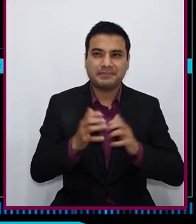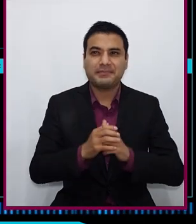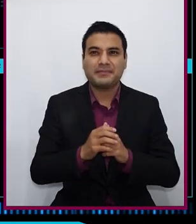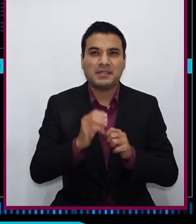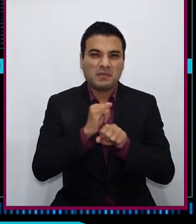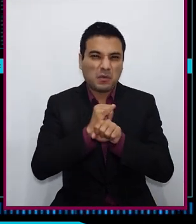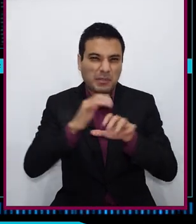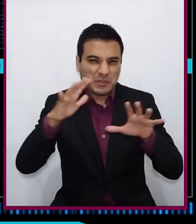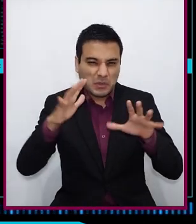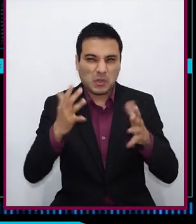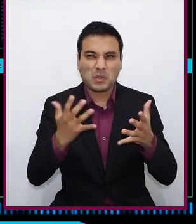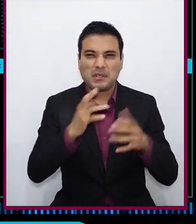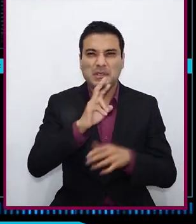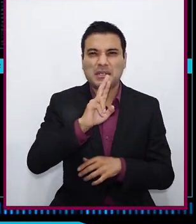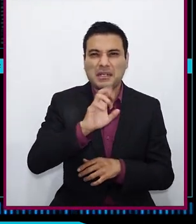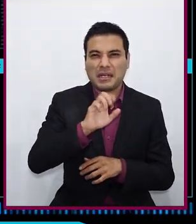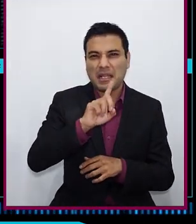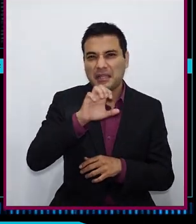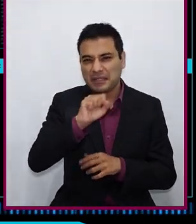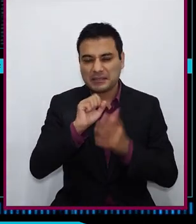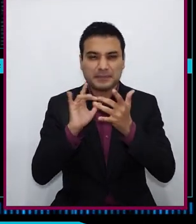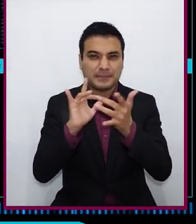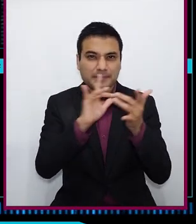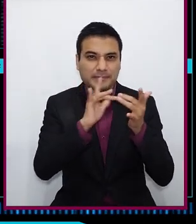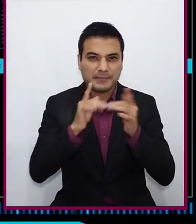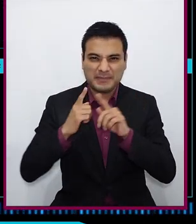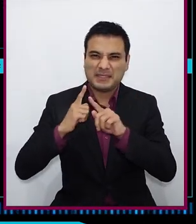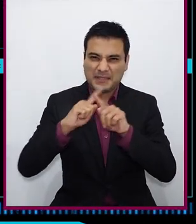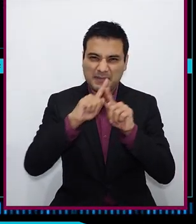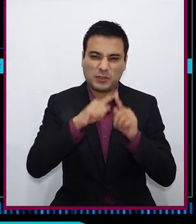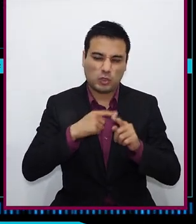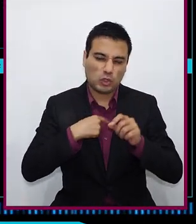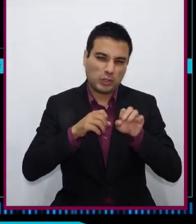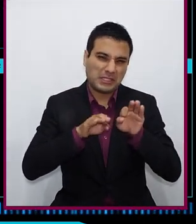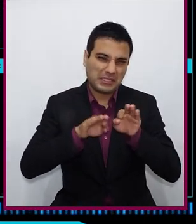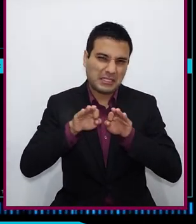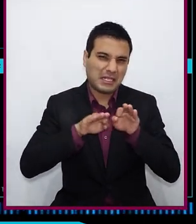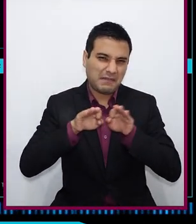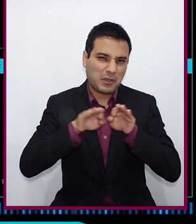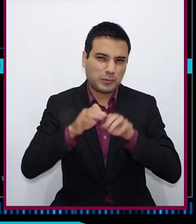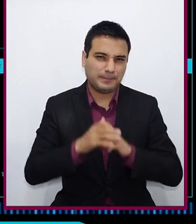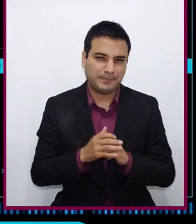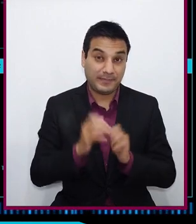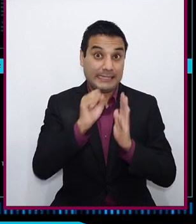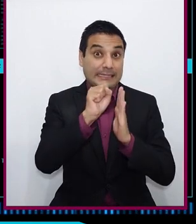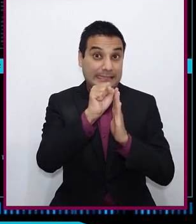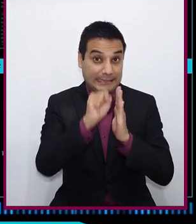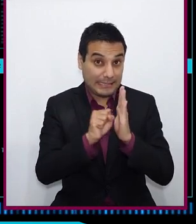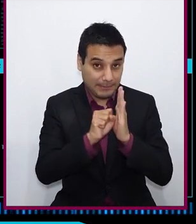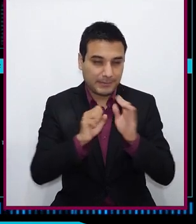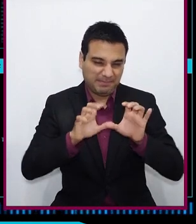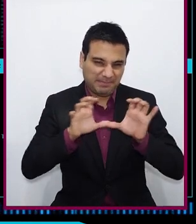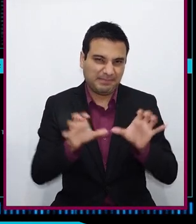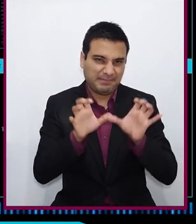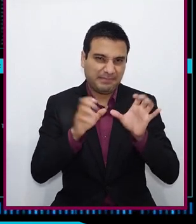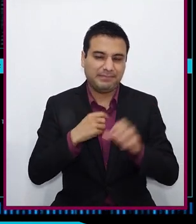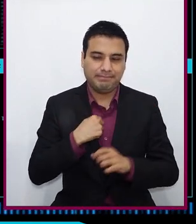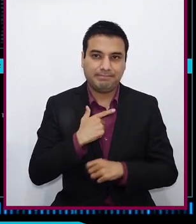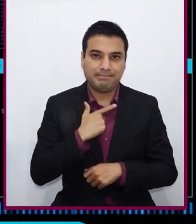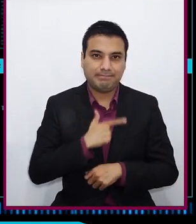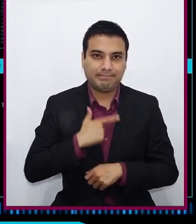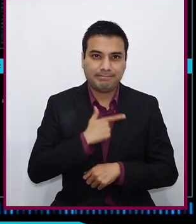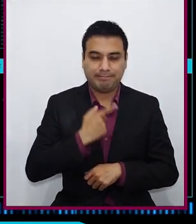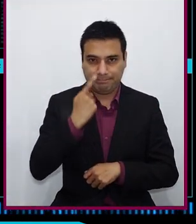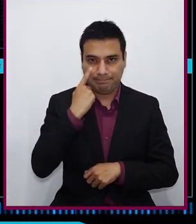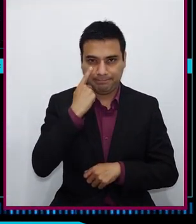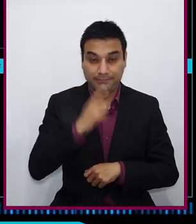ingeniería de sistemas y pues bueno también tengo que ver algo de programación algo dijo a ai no le va a hacer dudar por red es un poco